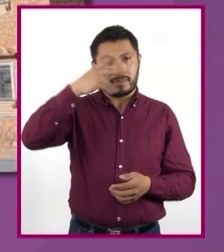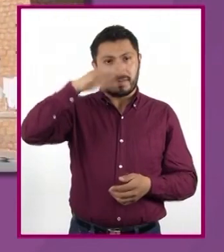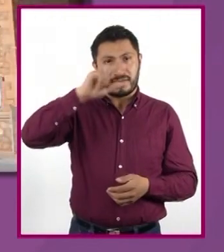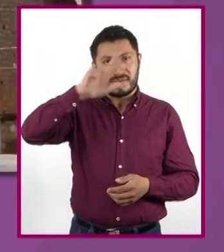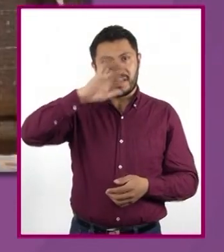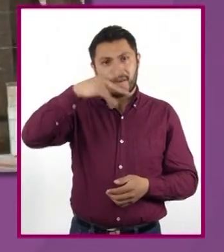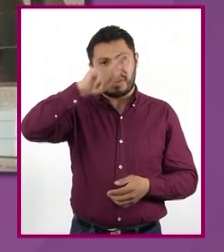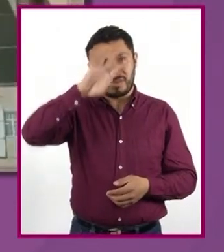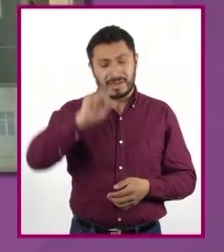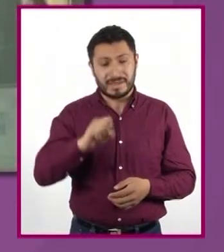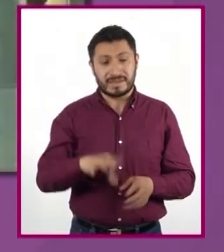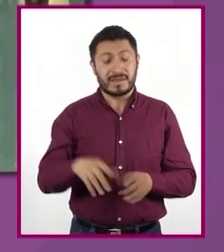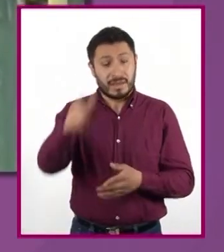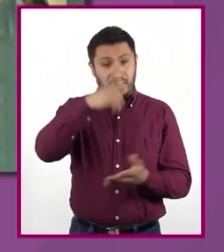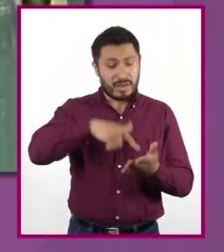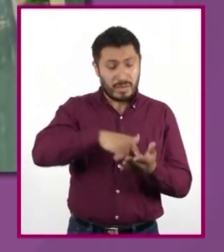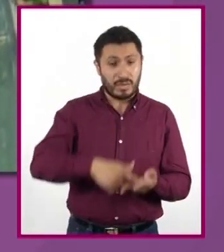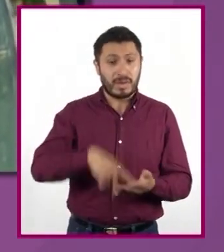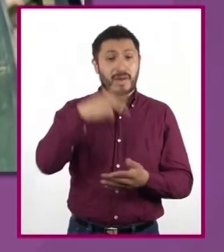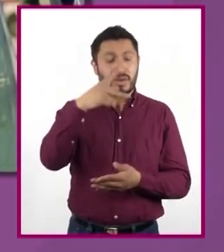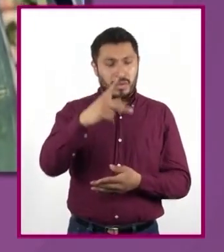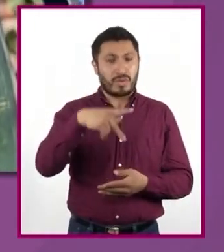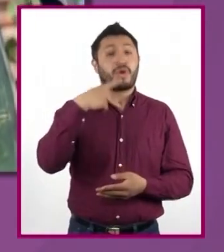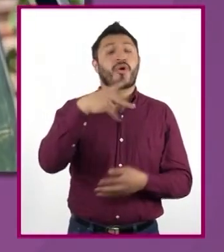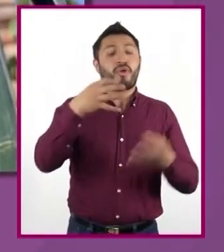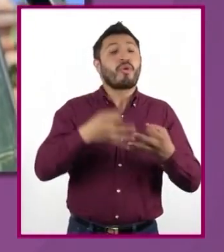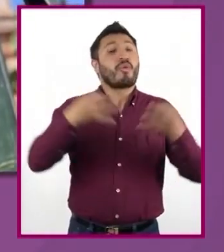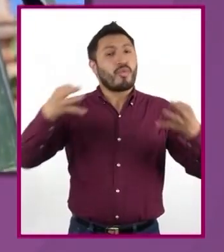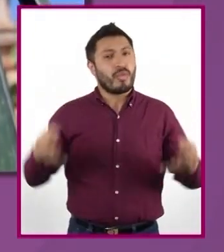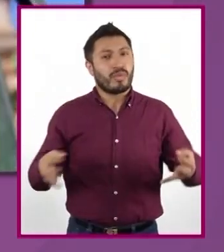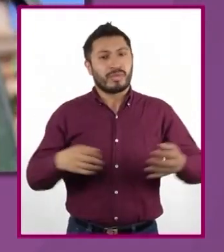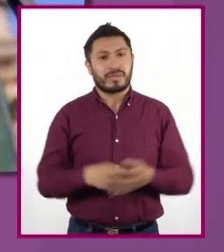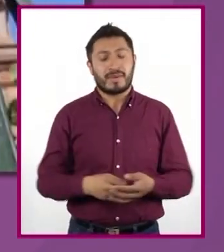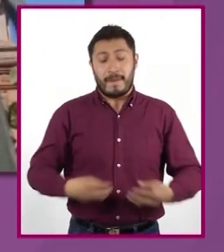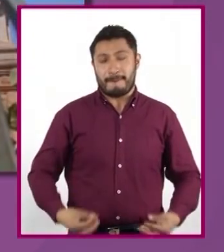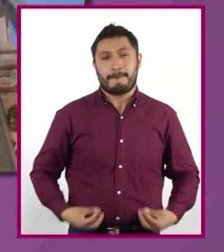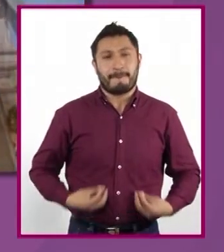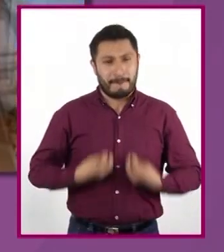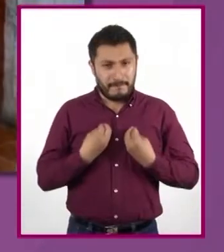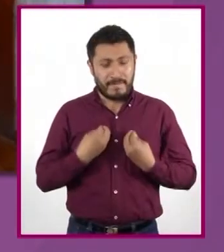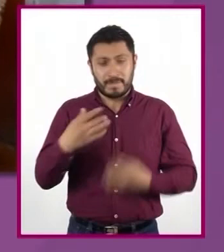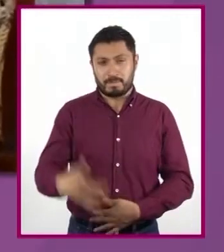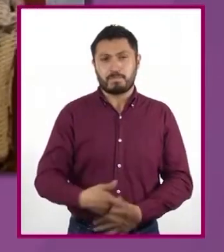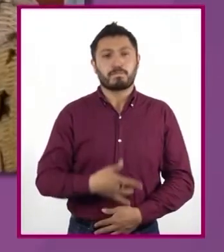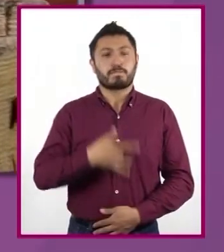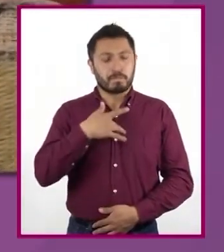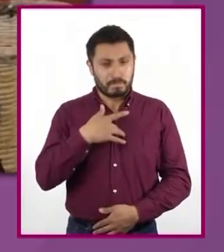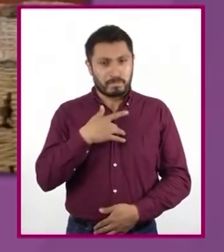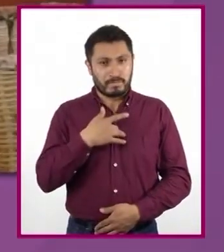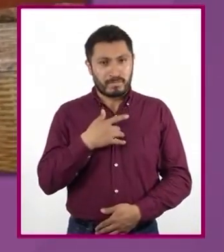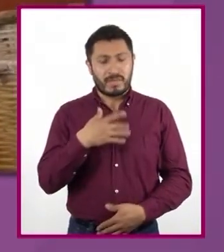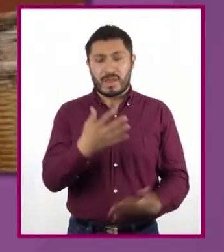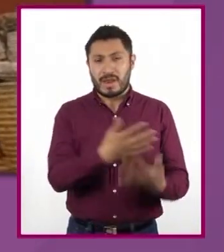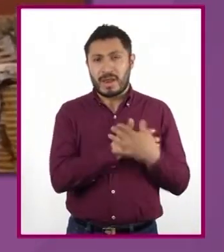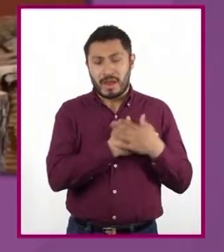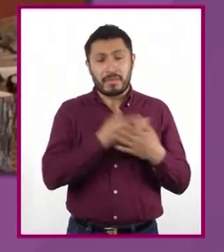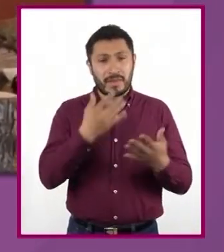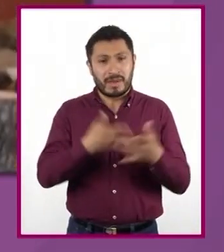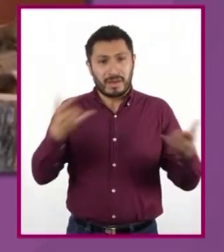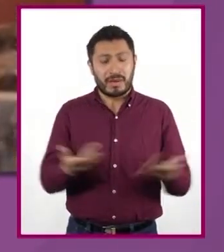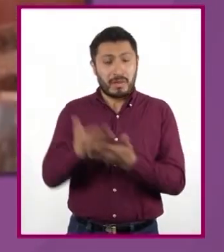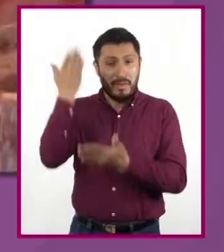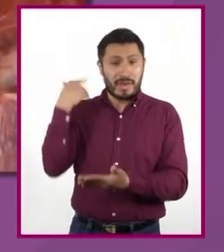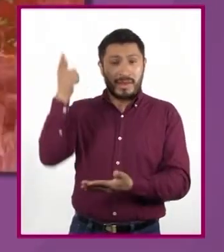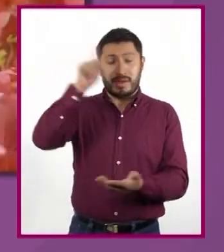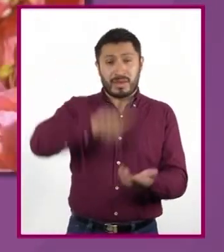Chalchihuites es tu hogar, es tu tierra. Vive, siente, ama el pasado en